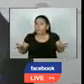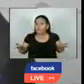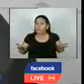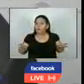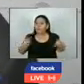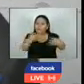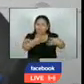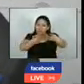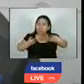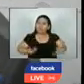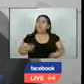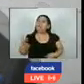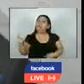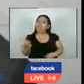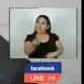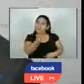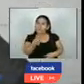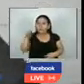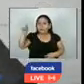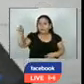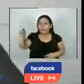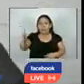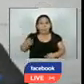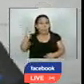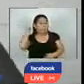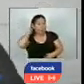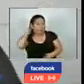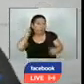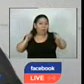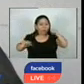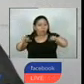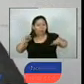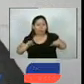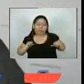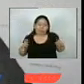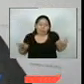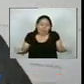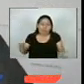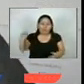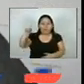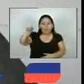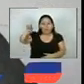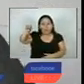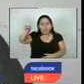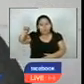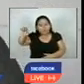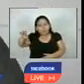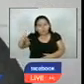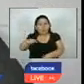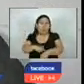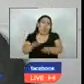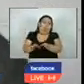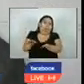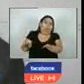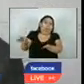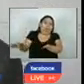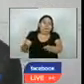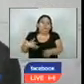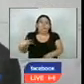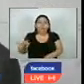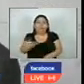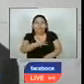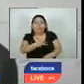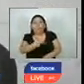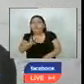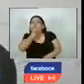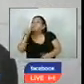del derecho que tienen también nuestros, y no hay excusa para que el Tribunal Supremo Electoral siga con estos atrasos. Pues nosotros vamos